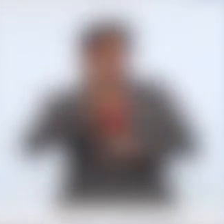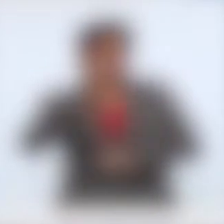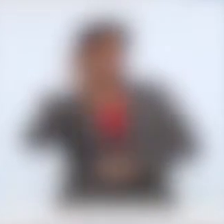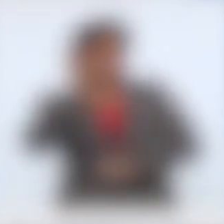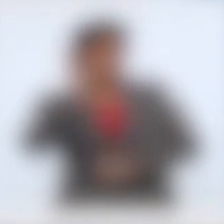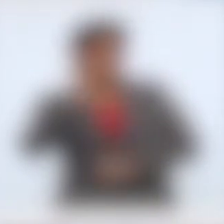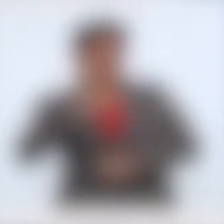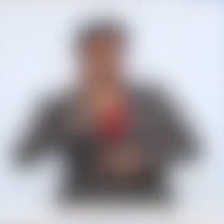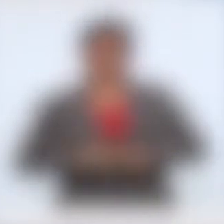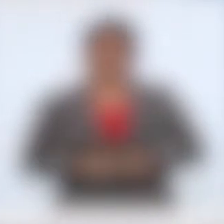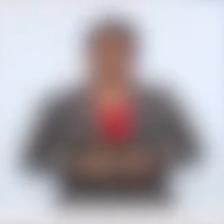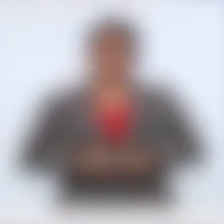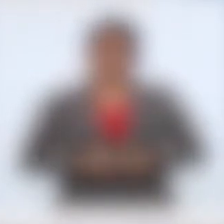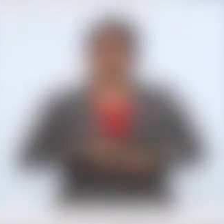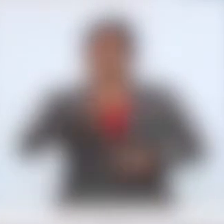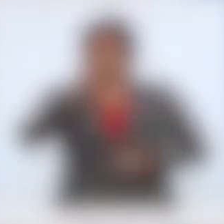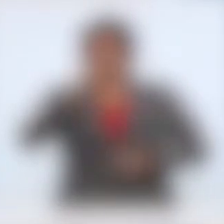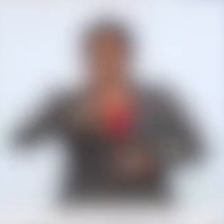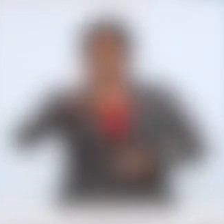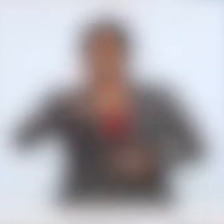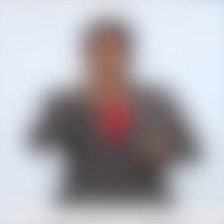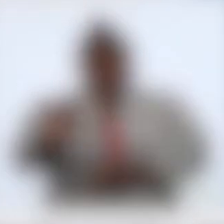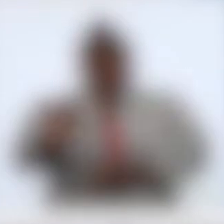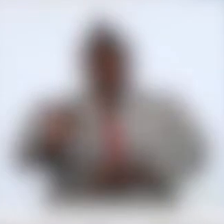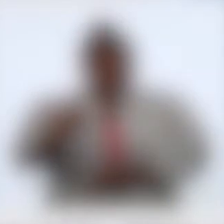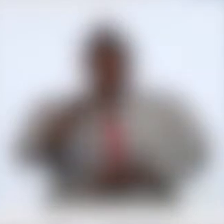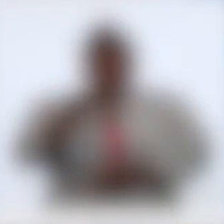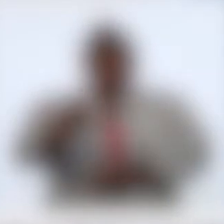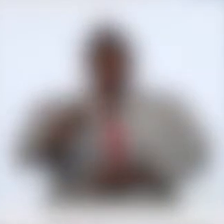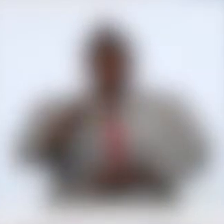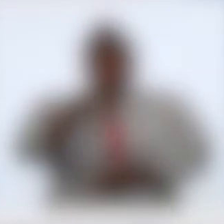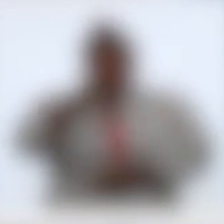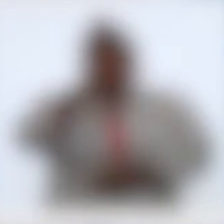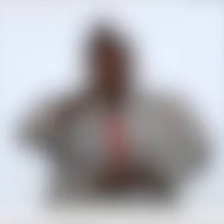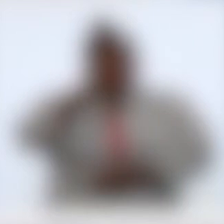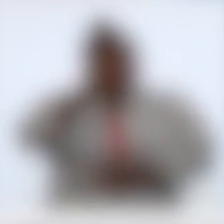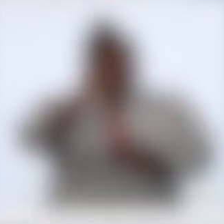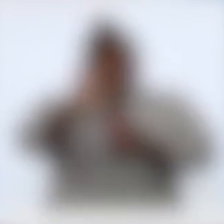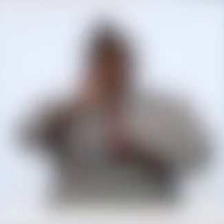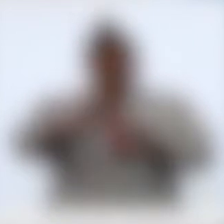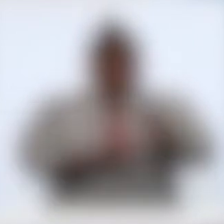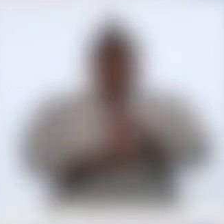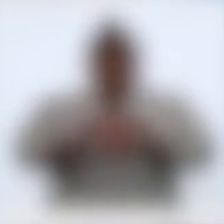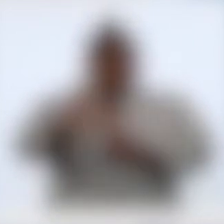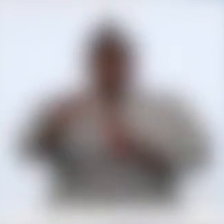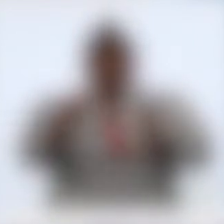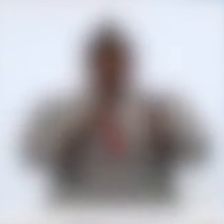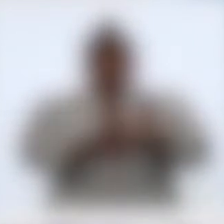los decesos Las arriban nueve a personas que fallecieron, 8.219. En con estos bajo de momentos se encuentran activos